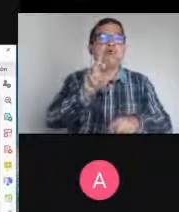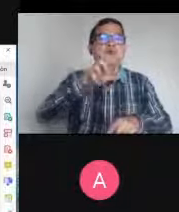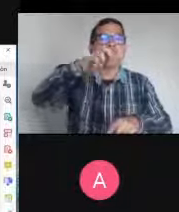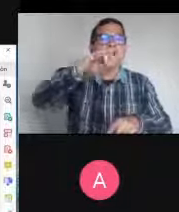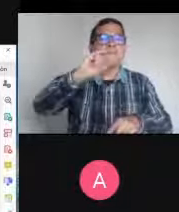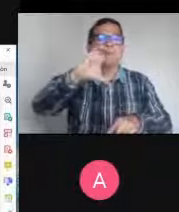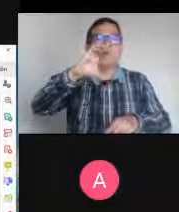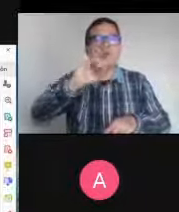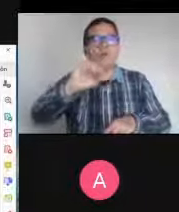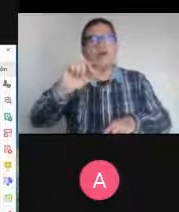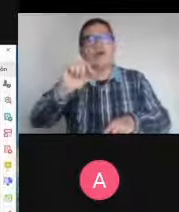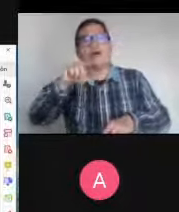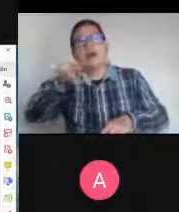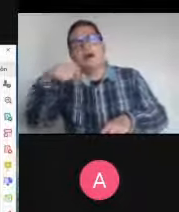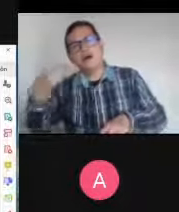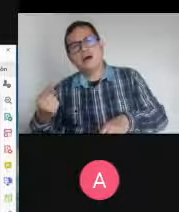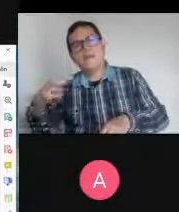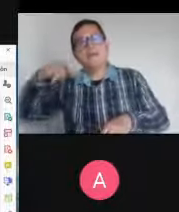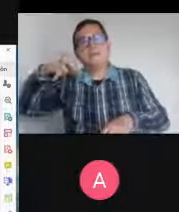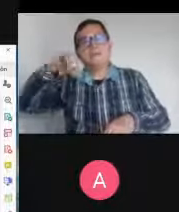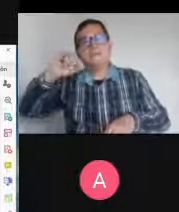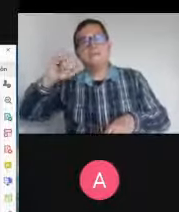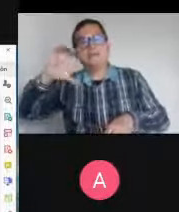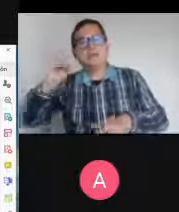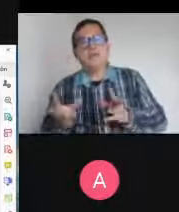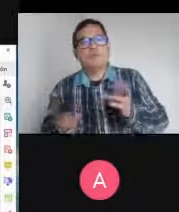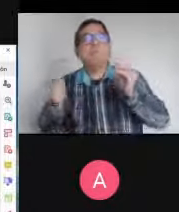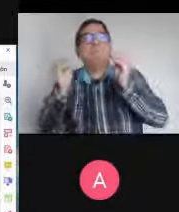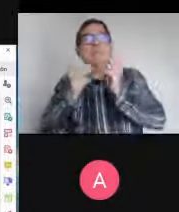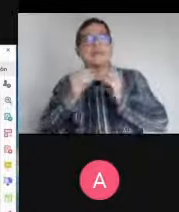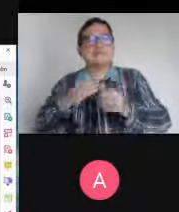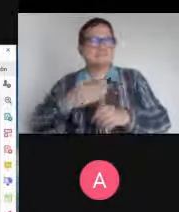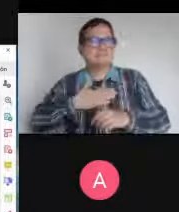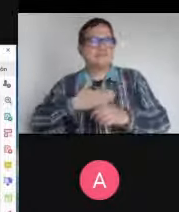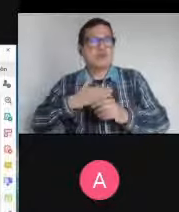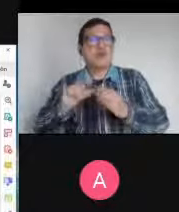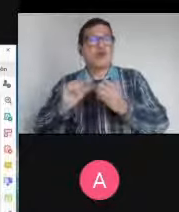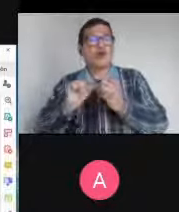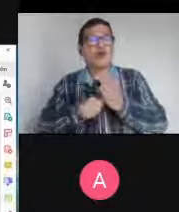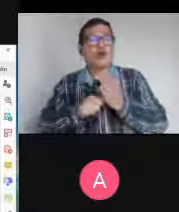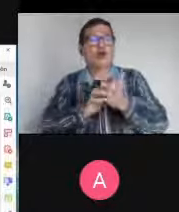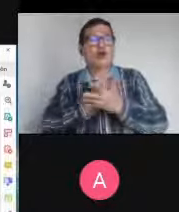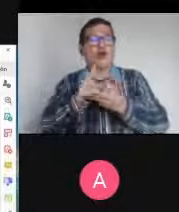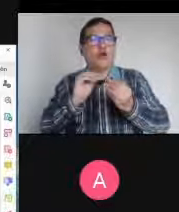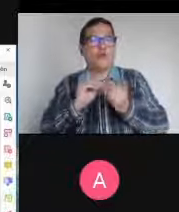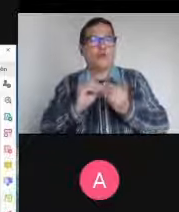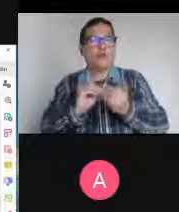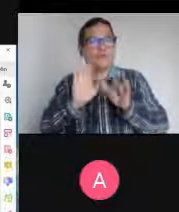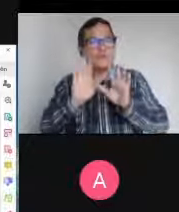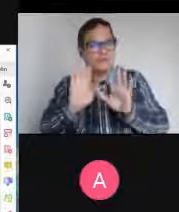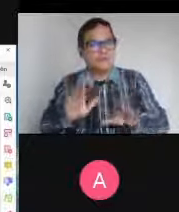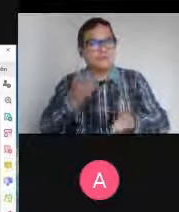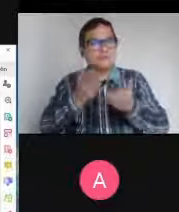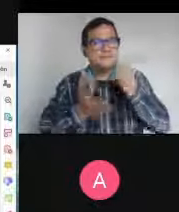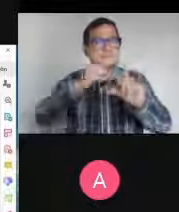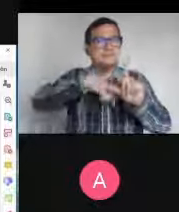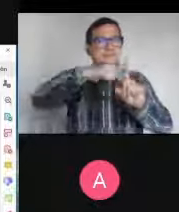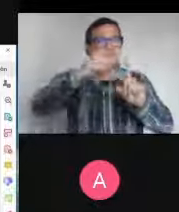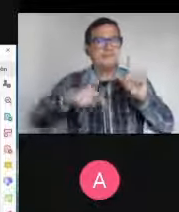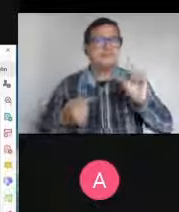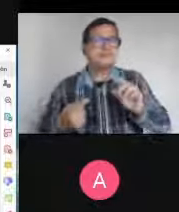más nuestro código. ¿Listos? Bueno, este generador a veces tiene limitaciones, a veces